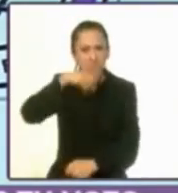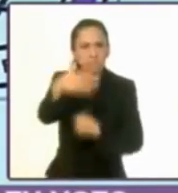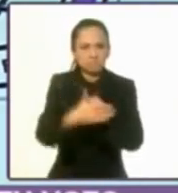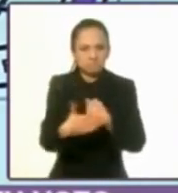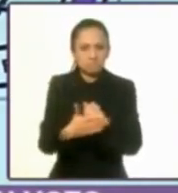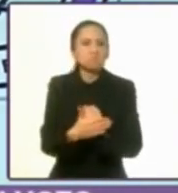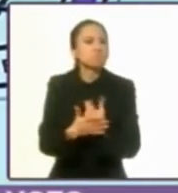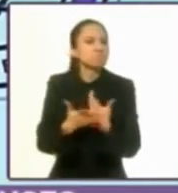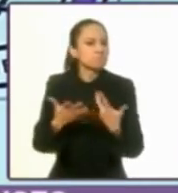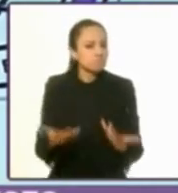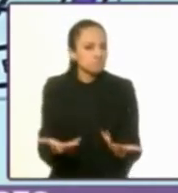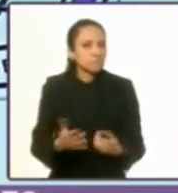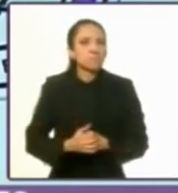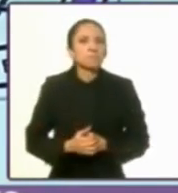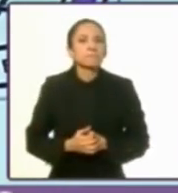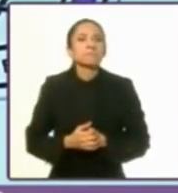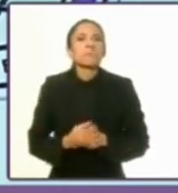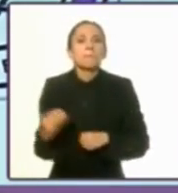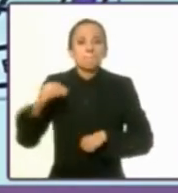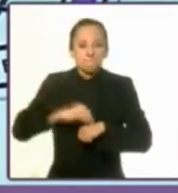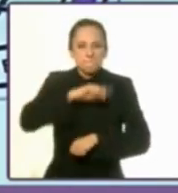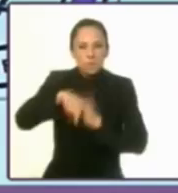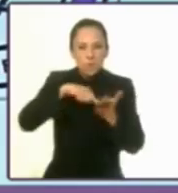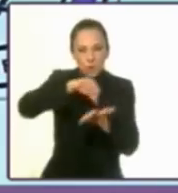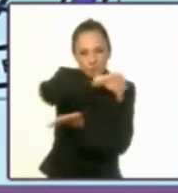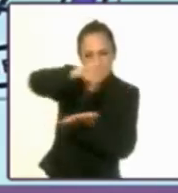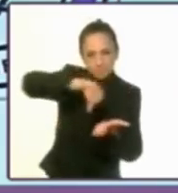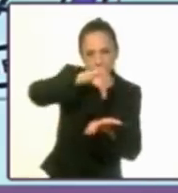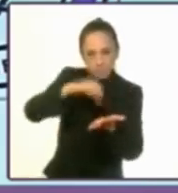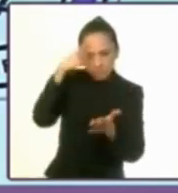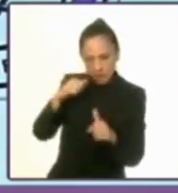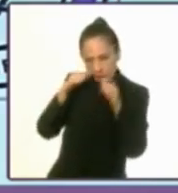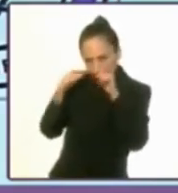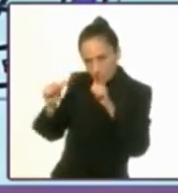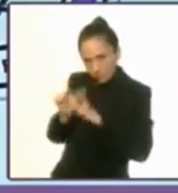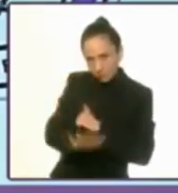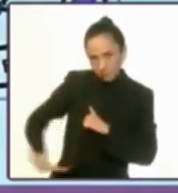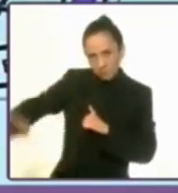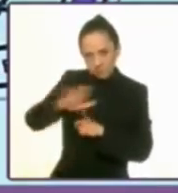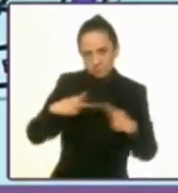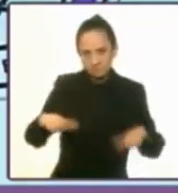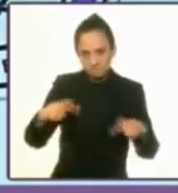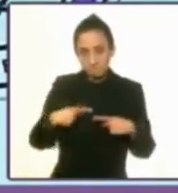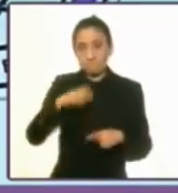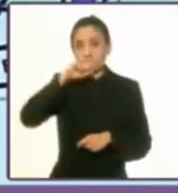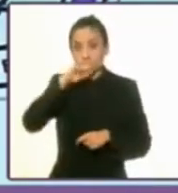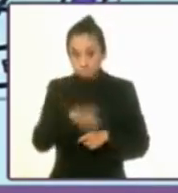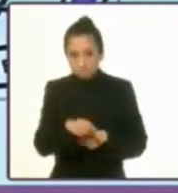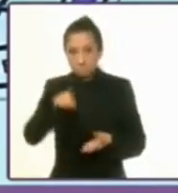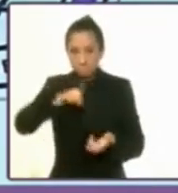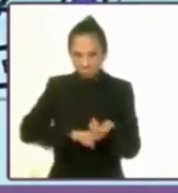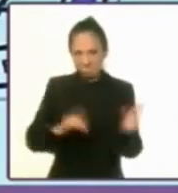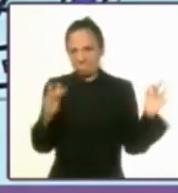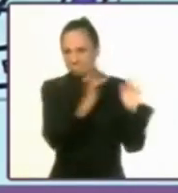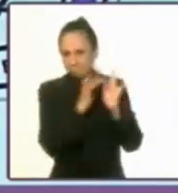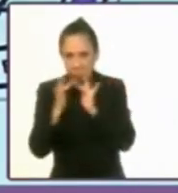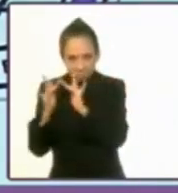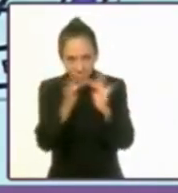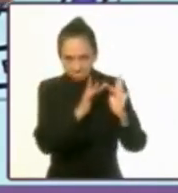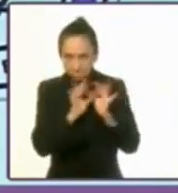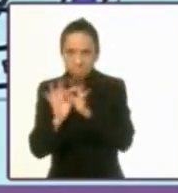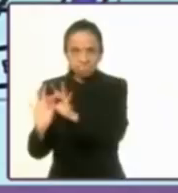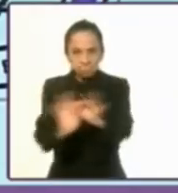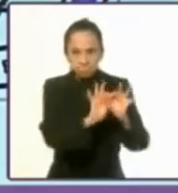instalen centros de inteligencia ciudadana para que en ellos todos conectados puedan crearse